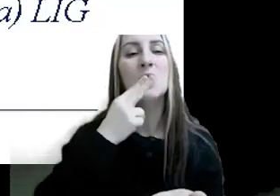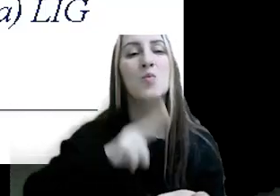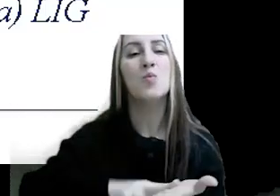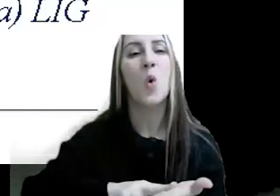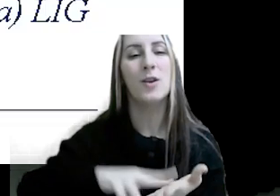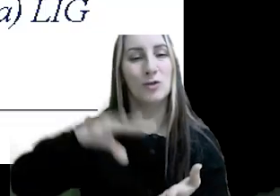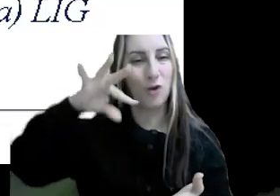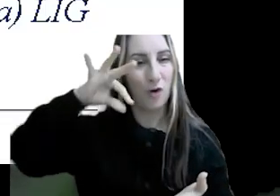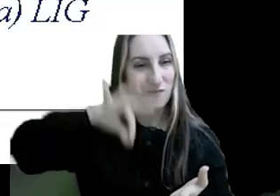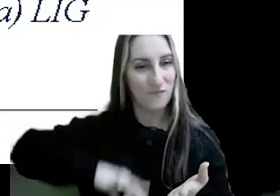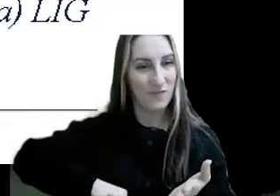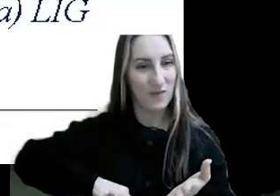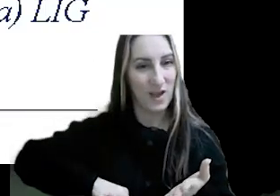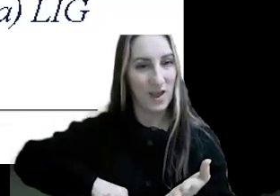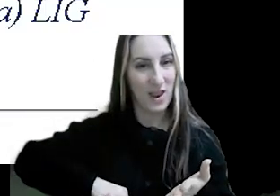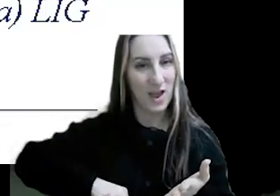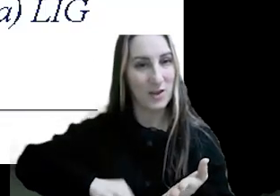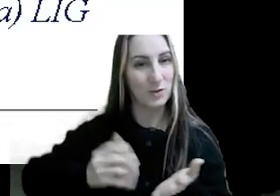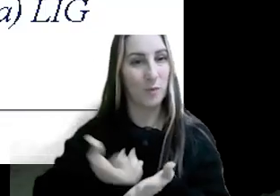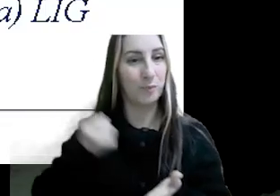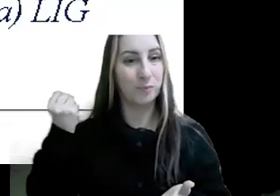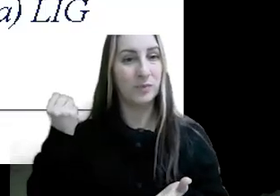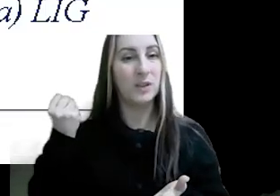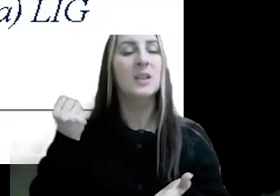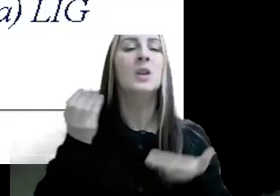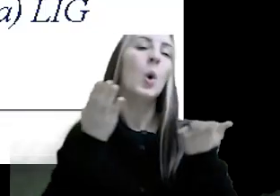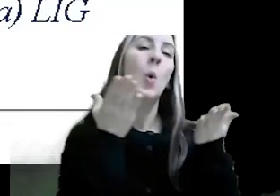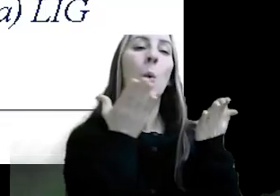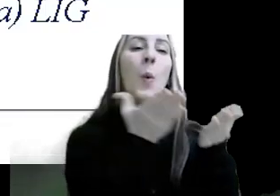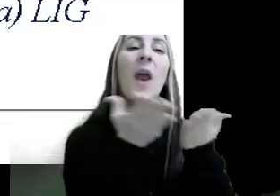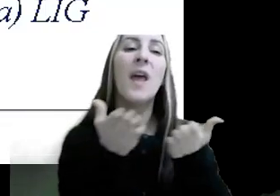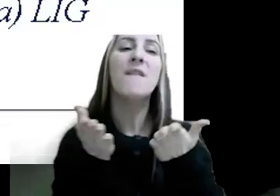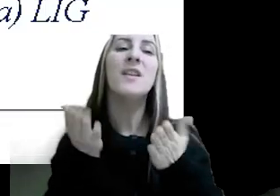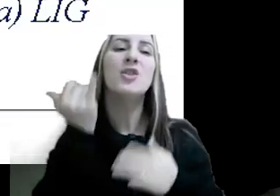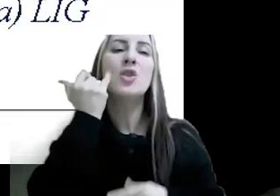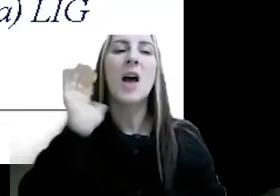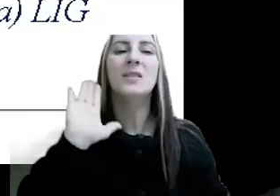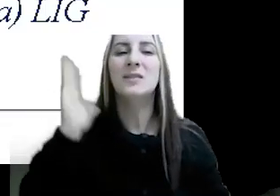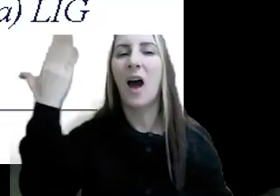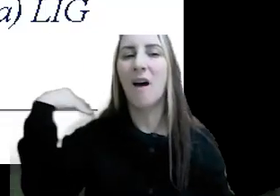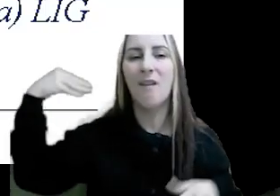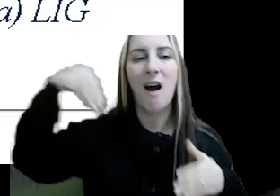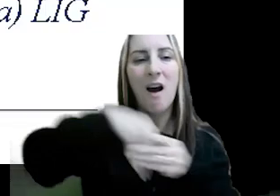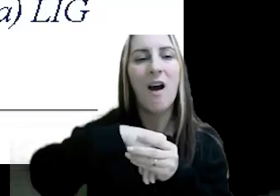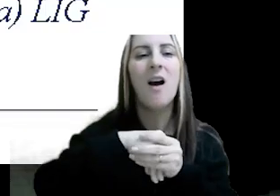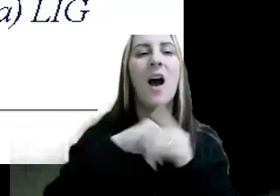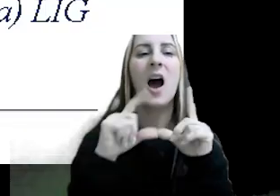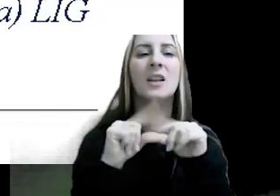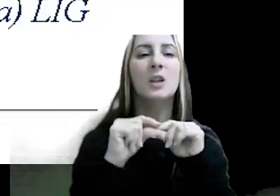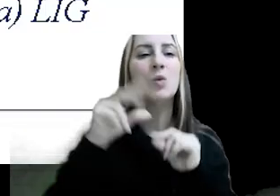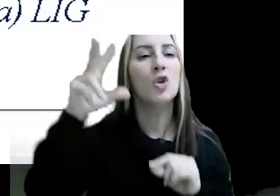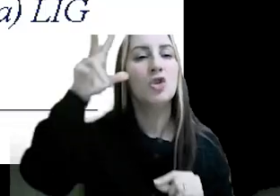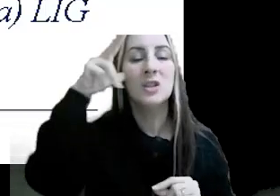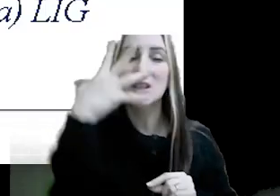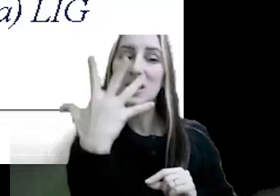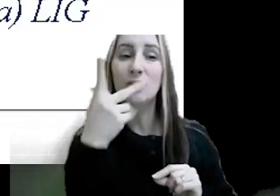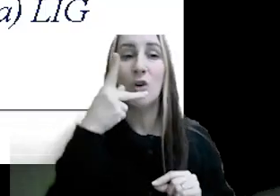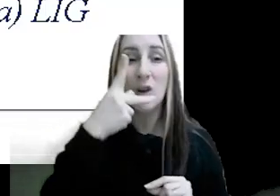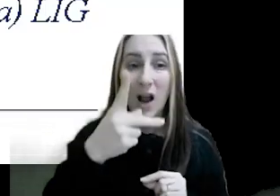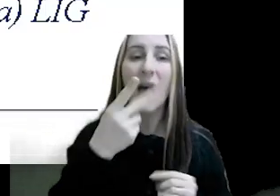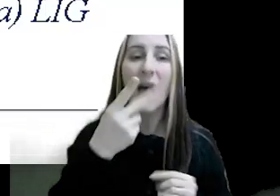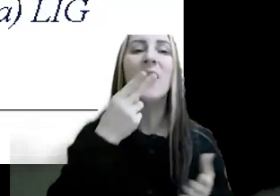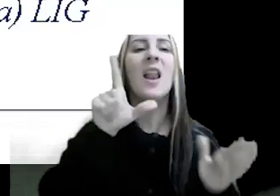ganancias el beneficio que ya estaba incorporado en el artículo 85K de la Ley de Impuesto a las